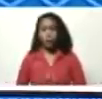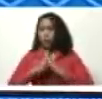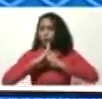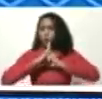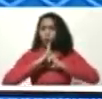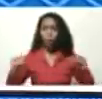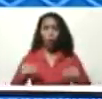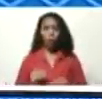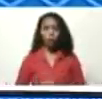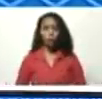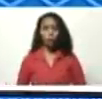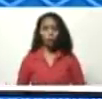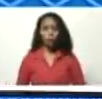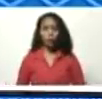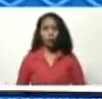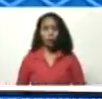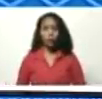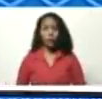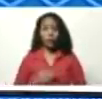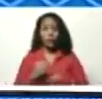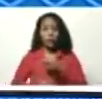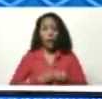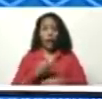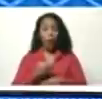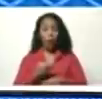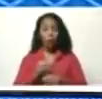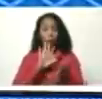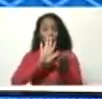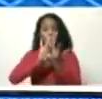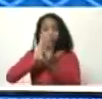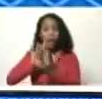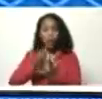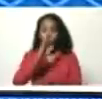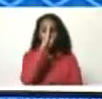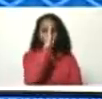Todos tuvieron relación directa,